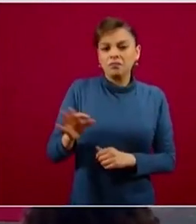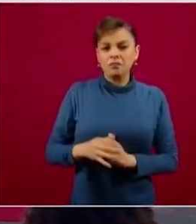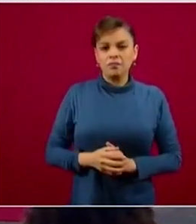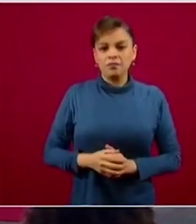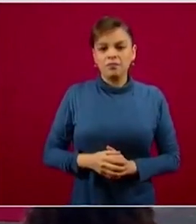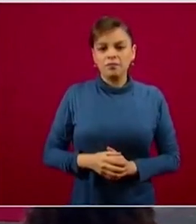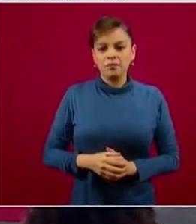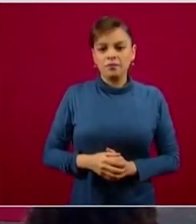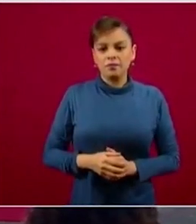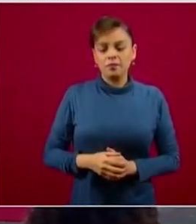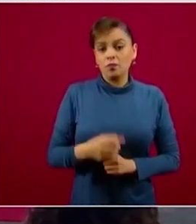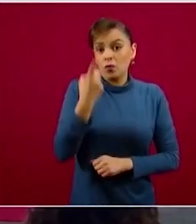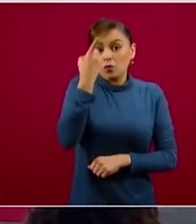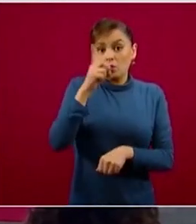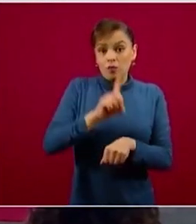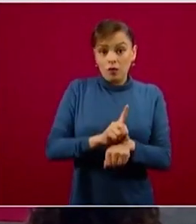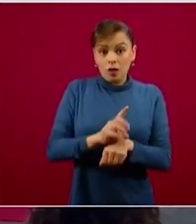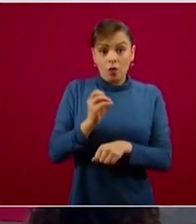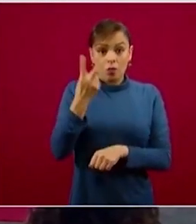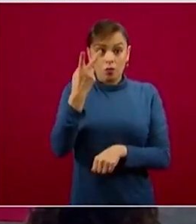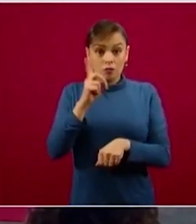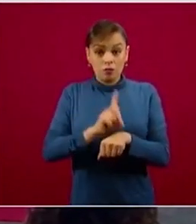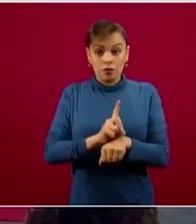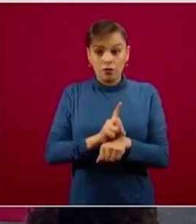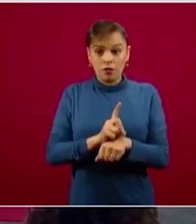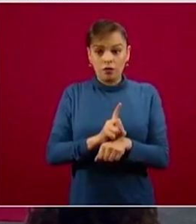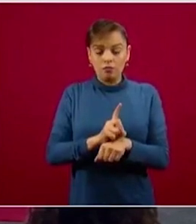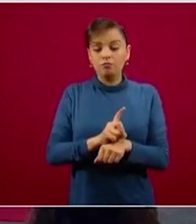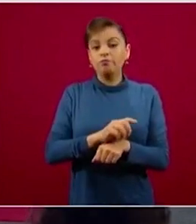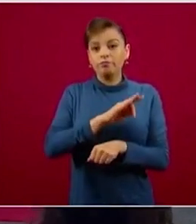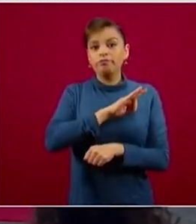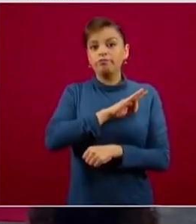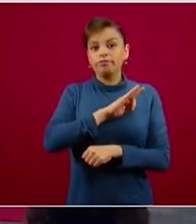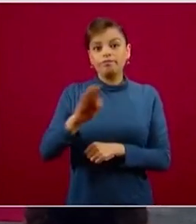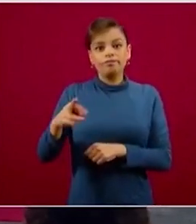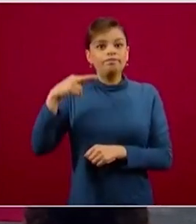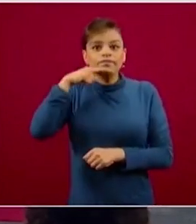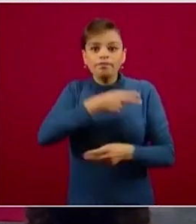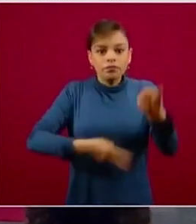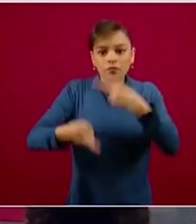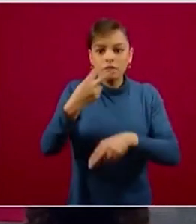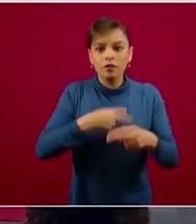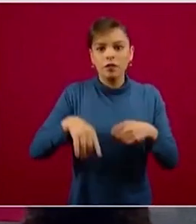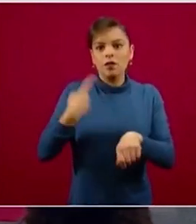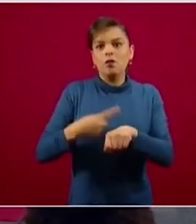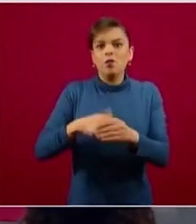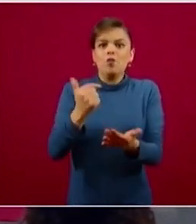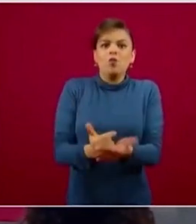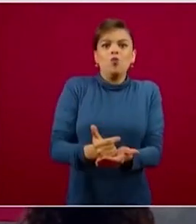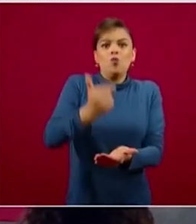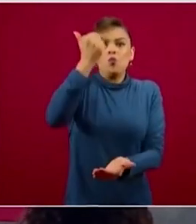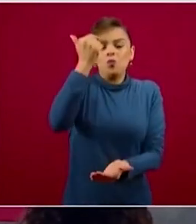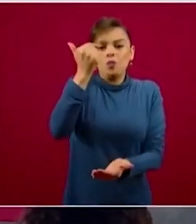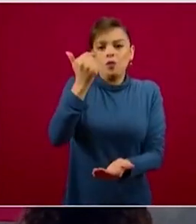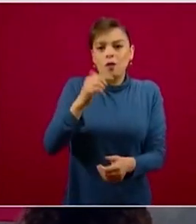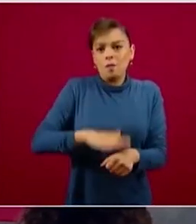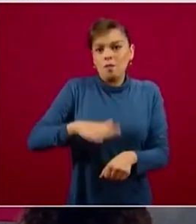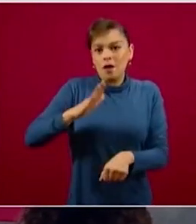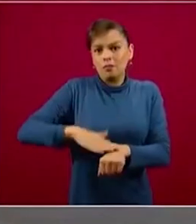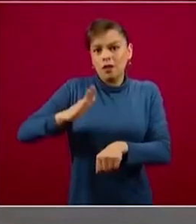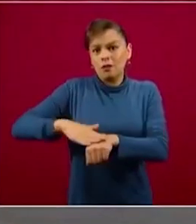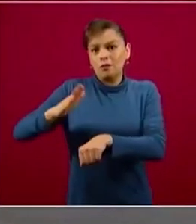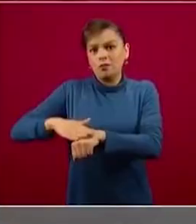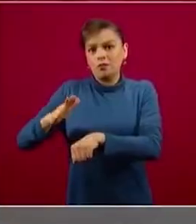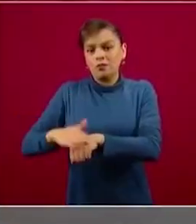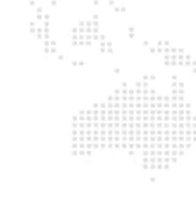en un día en dos pueden desarrollar la forma grave y tener realmente complicaciones que puedan